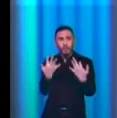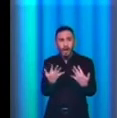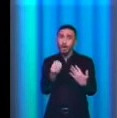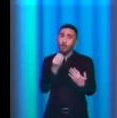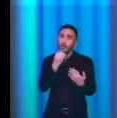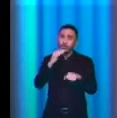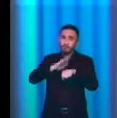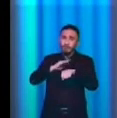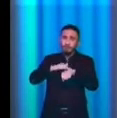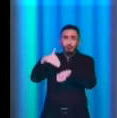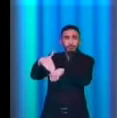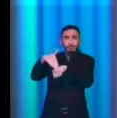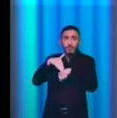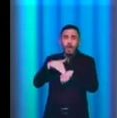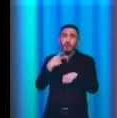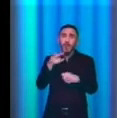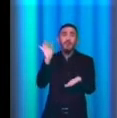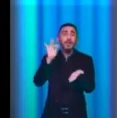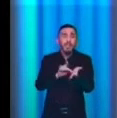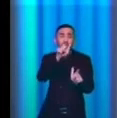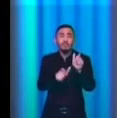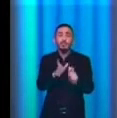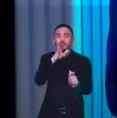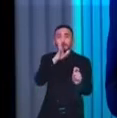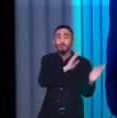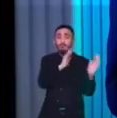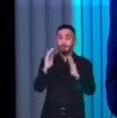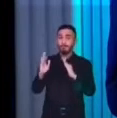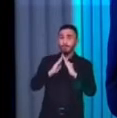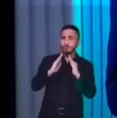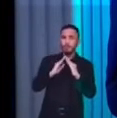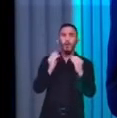¿no?, la ciudad, y como claro, lo vemos habitualmente. Ni hablar de arrojar papelitos en los autos. La República Argentina.